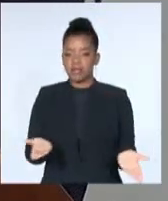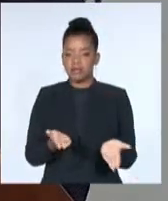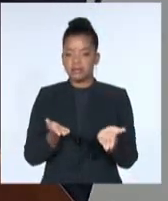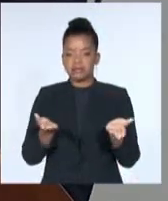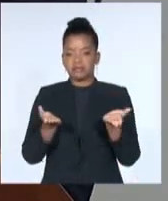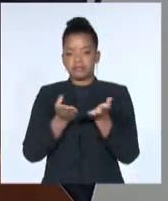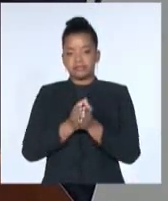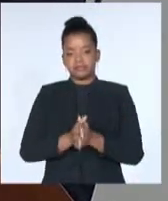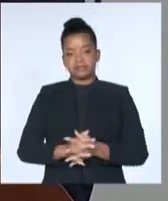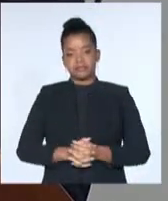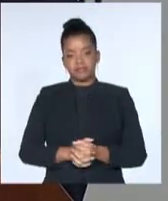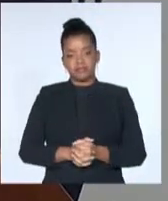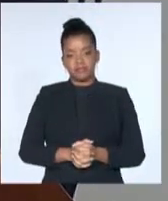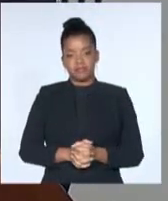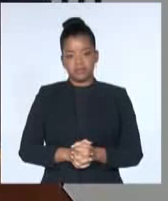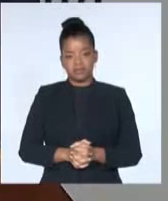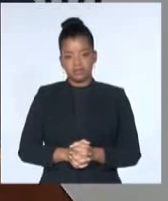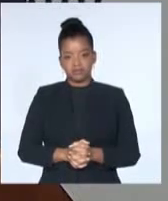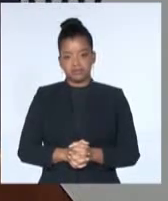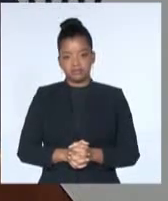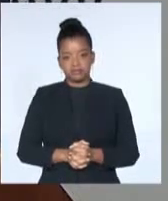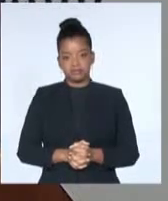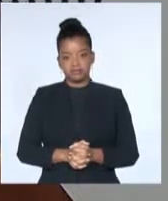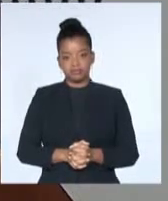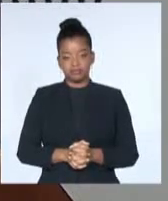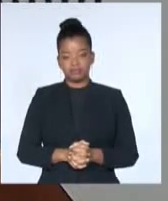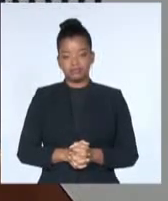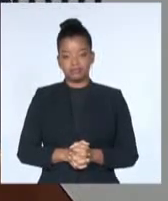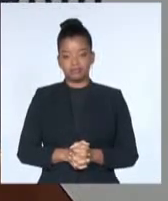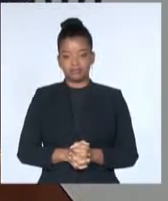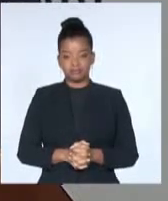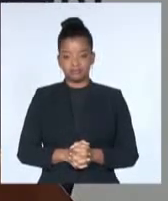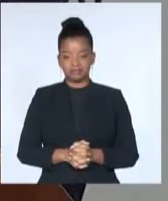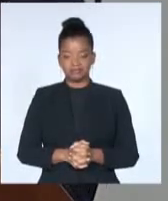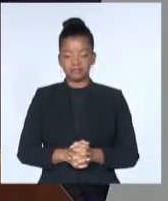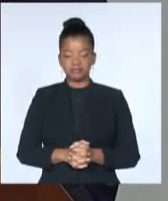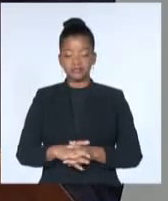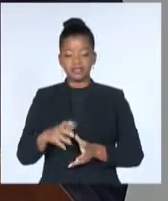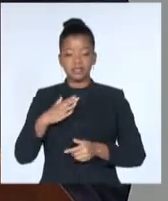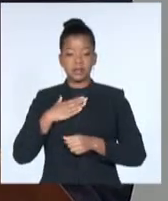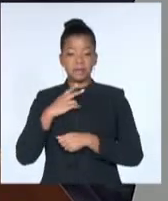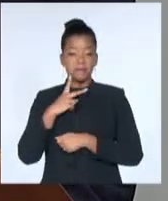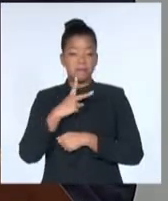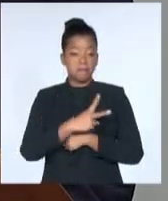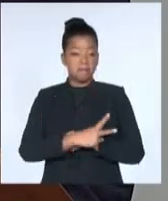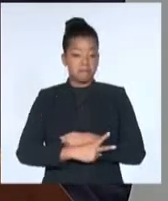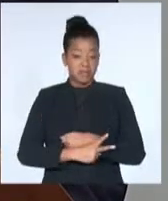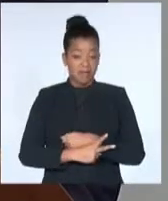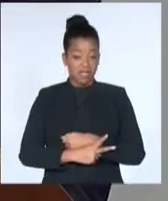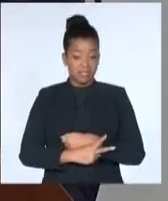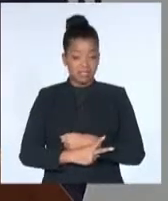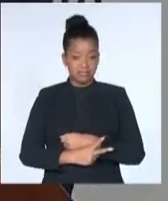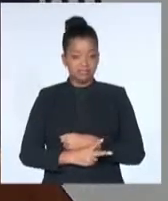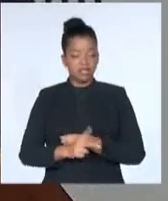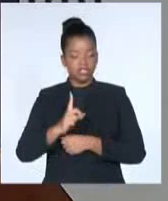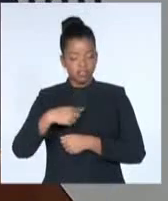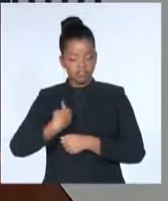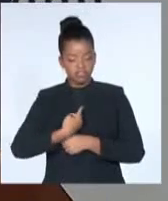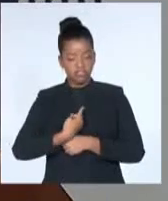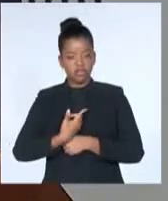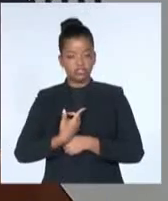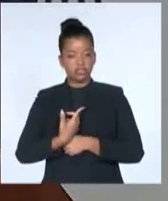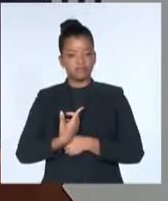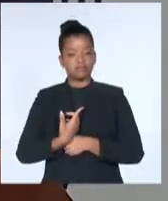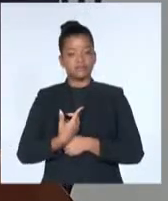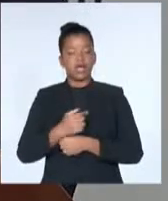Debo enfatizar que la República Islámica de Irán expresa además su total